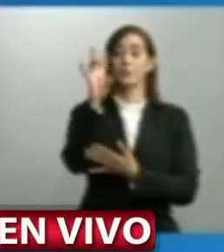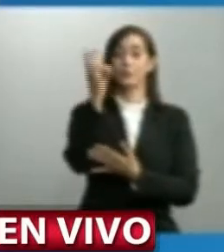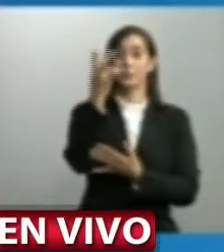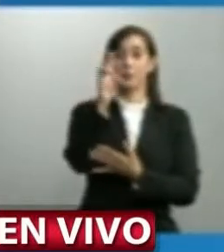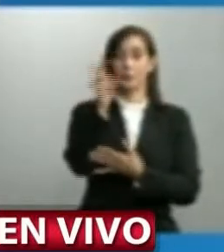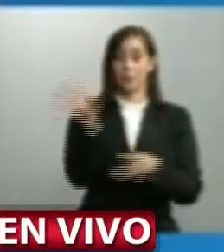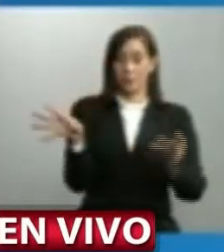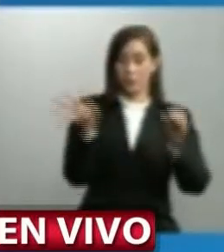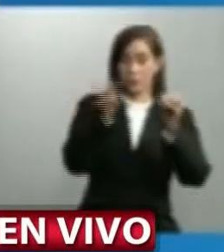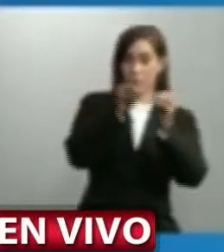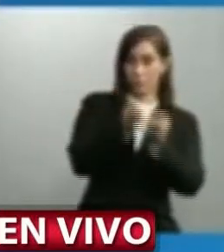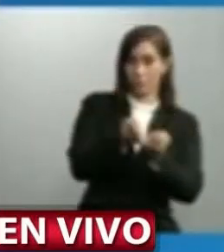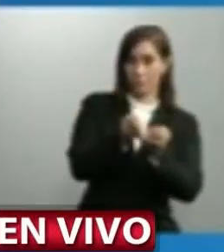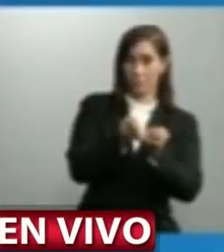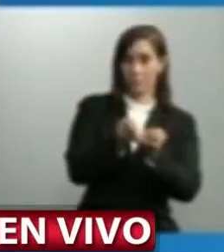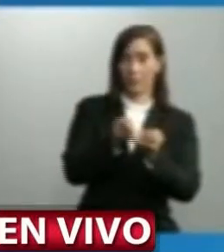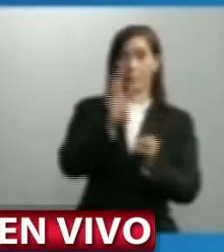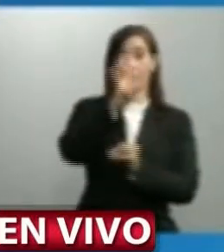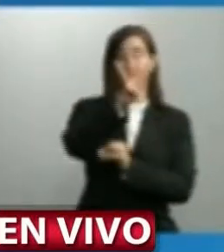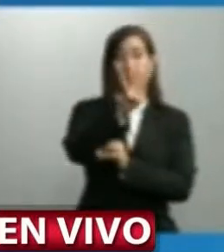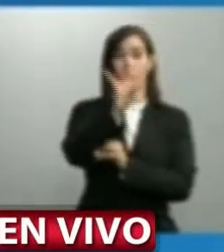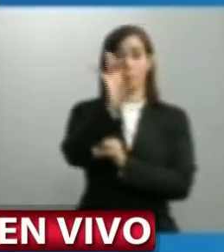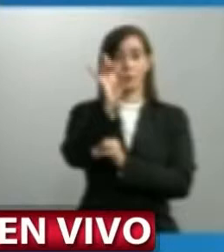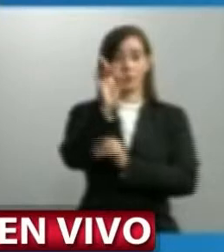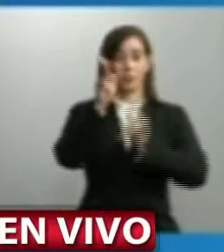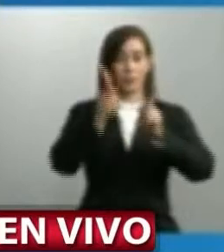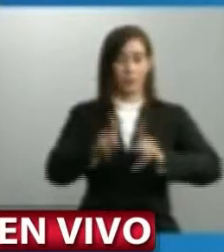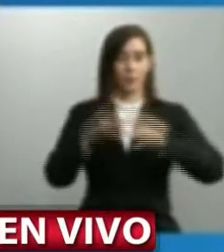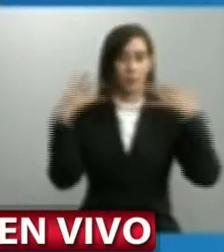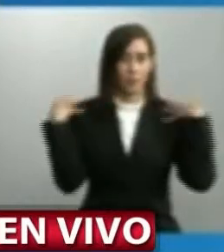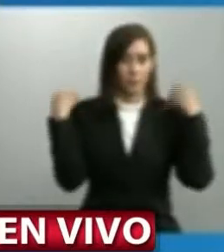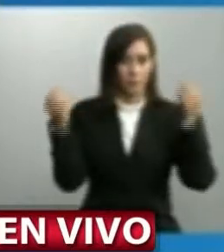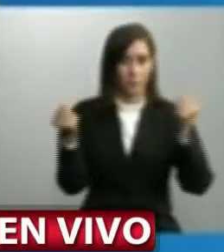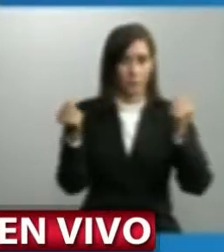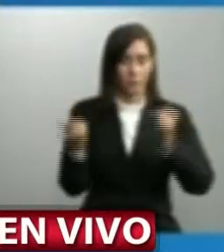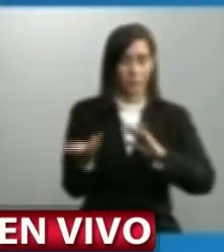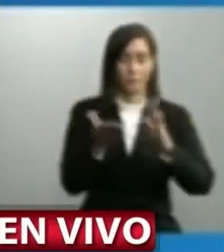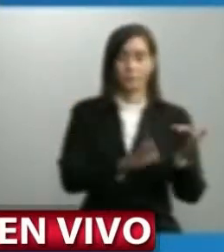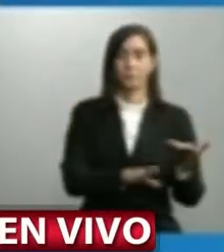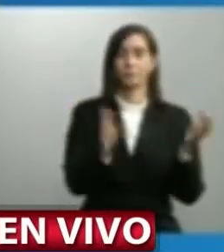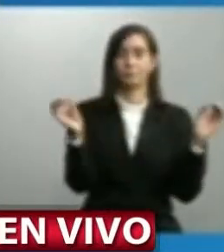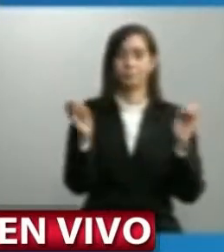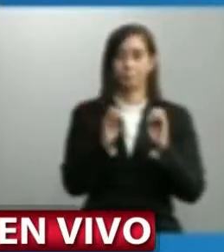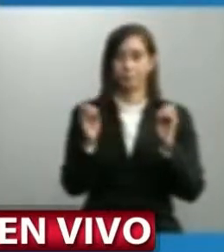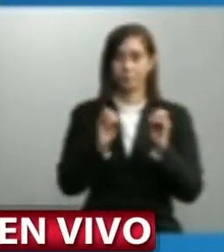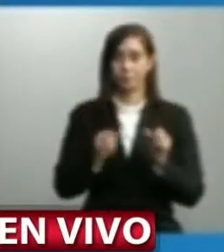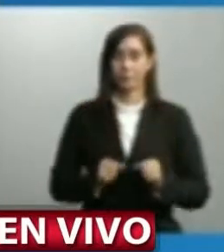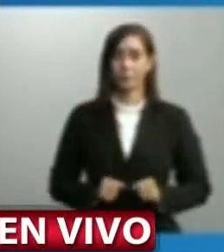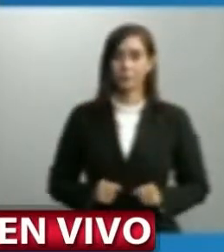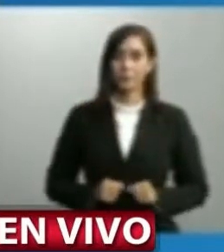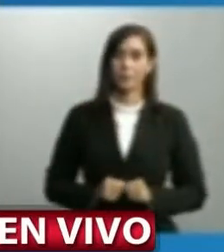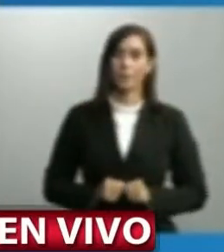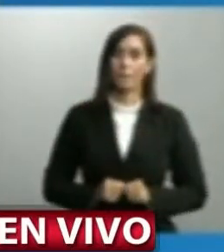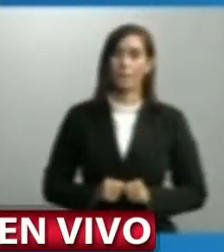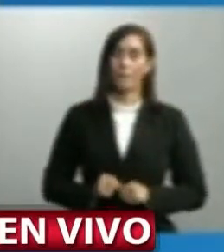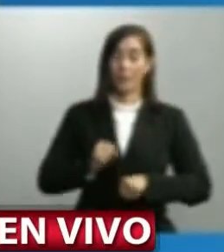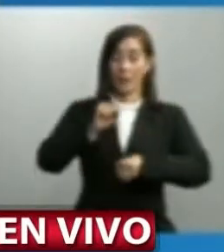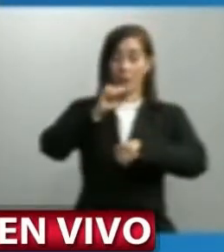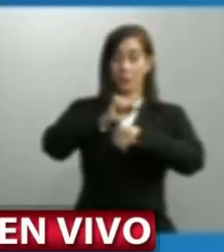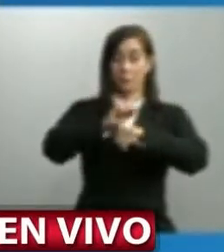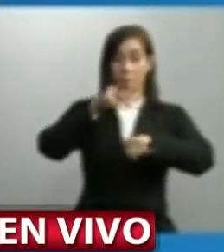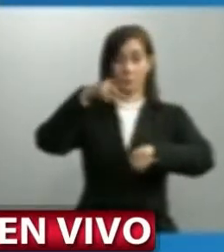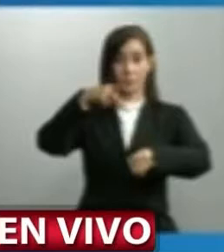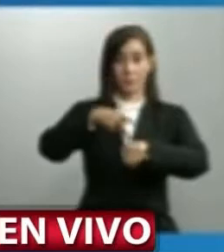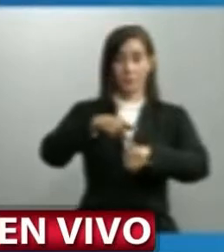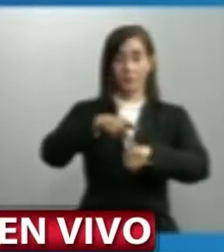117 acumulados, 48 recuperados, 0 fallecimientos. San Pedro de